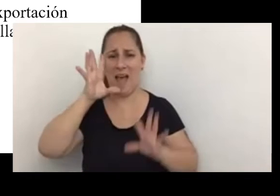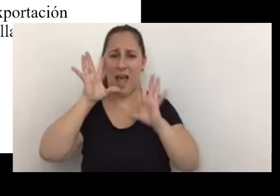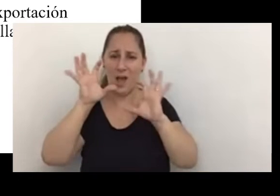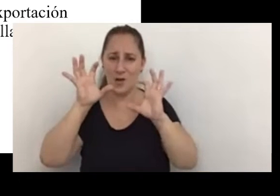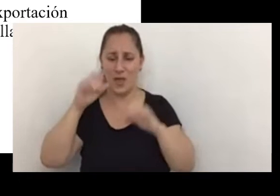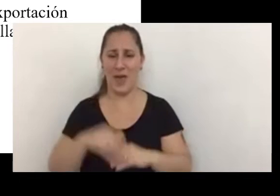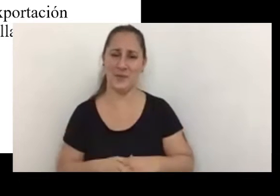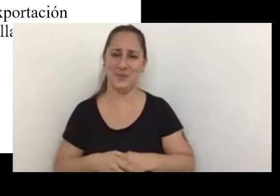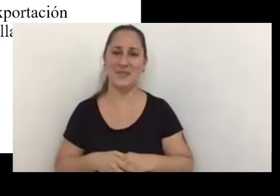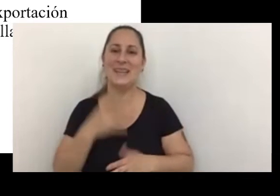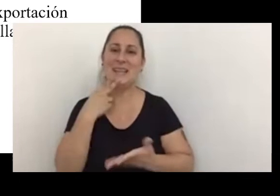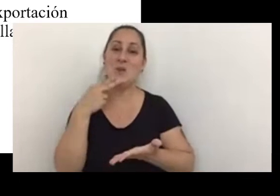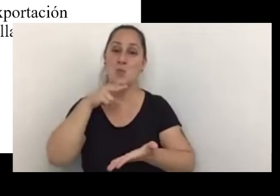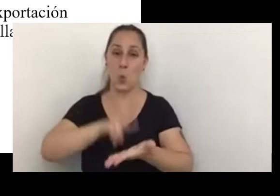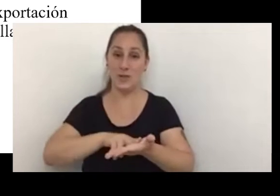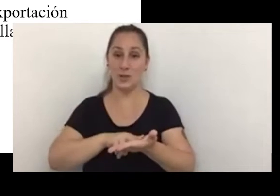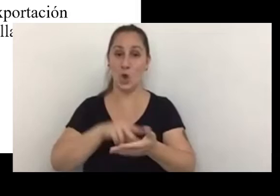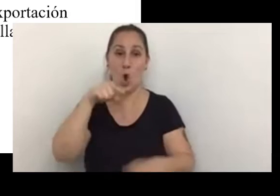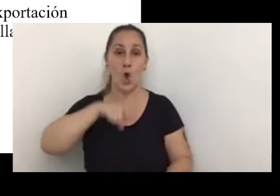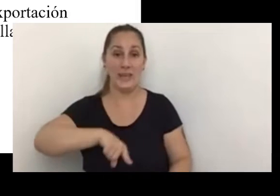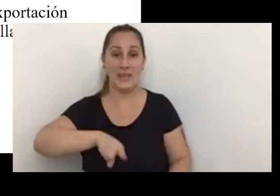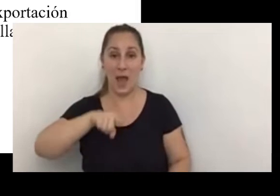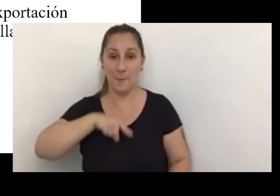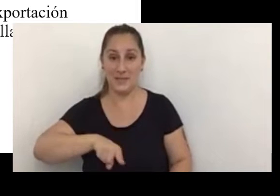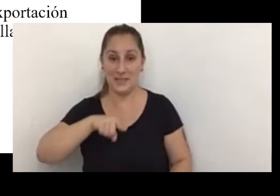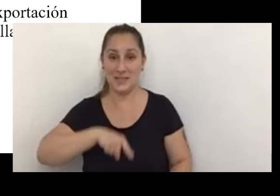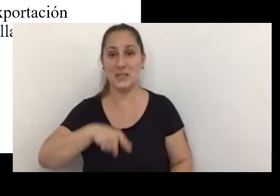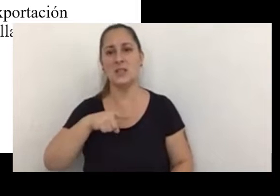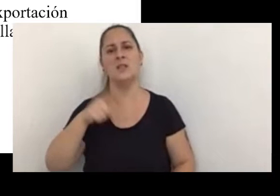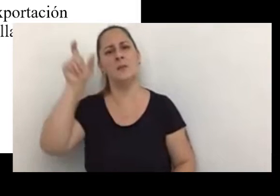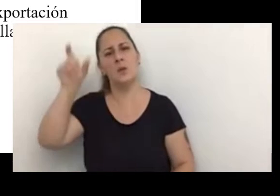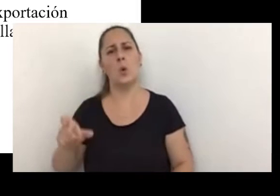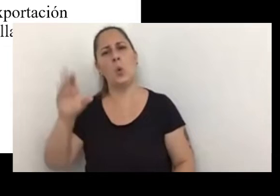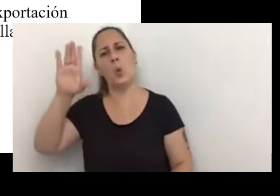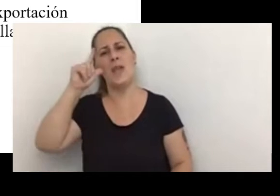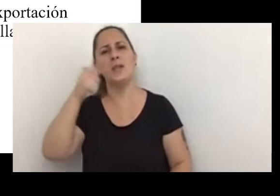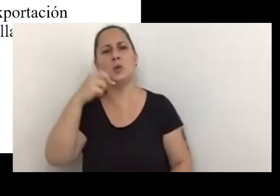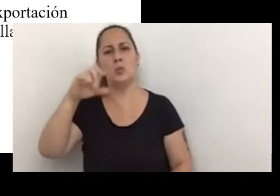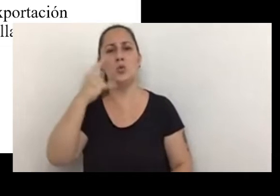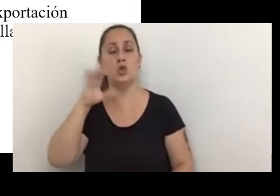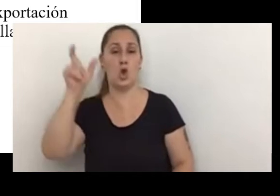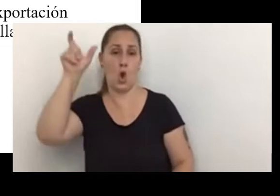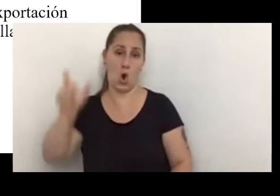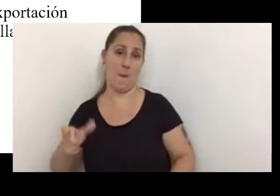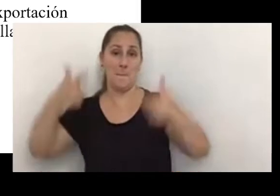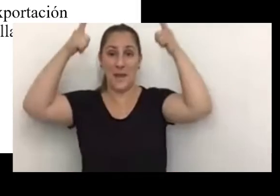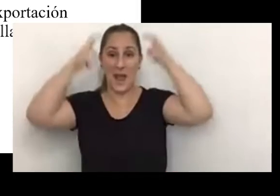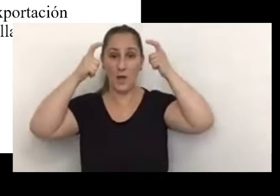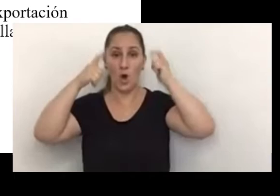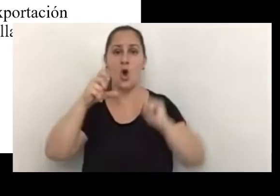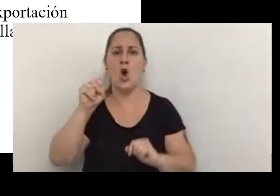Este impuesto era el que el emperador Vespucio le dijo al hijo, el oro huele,